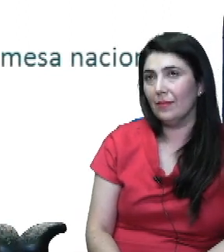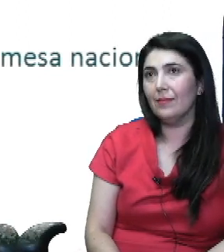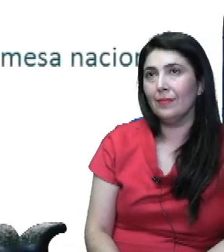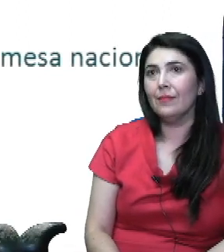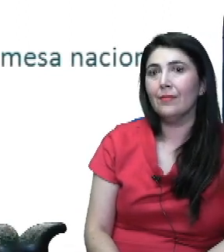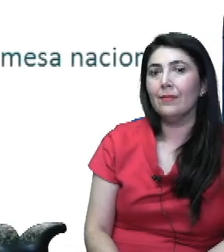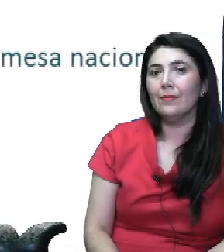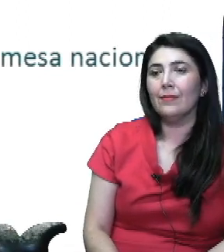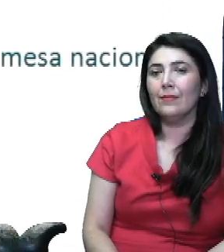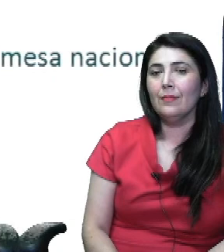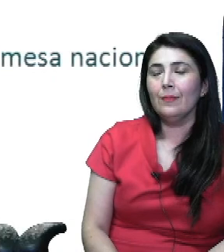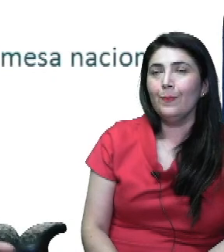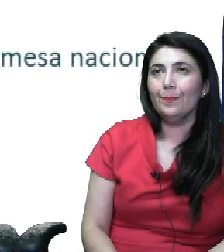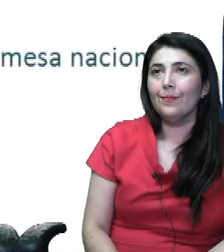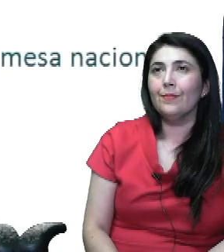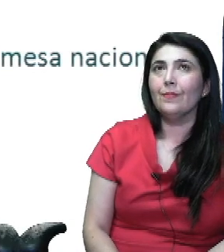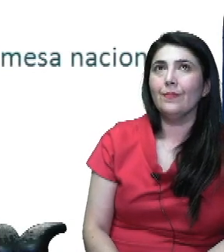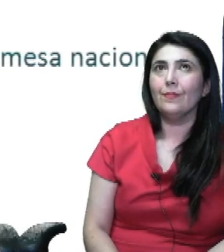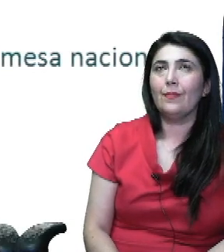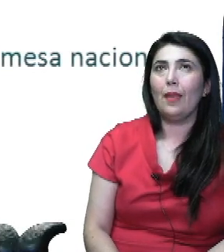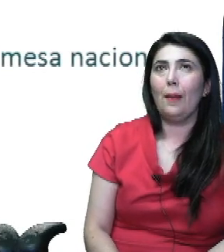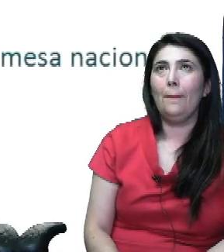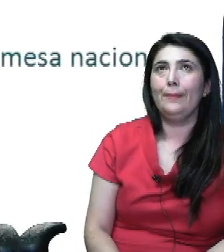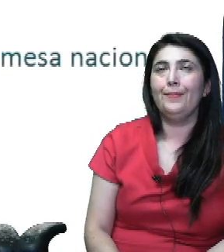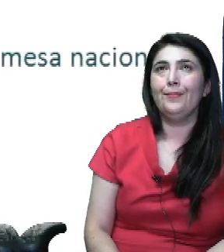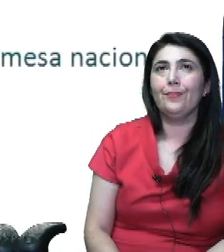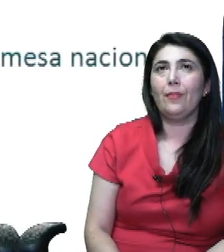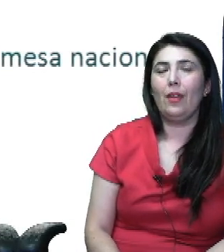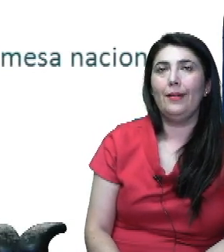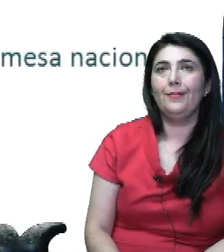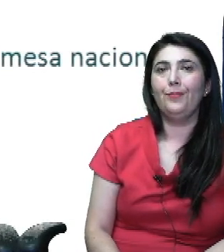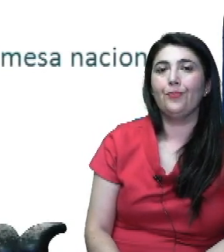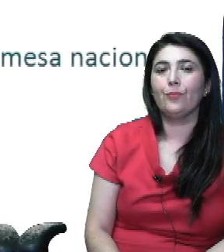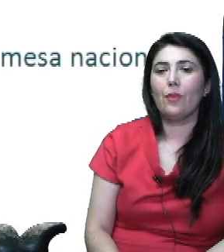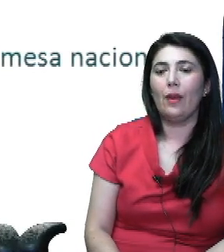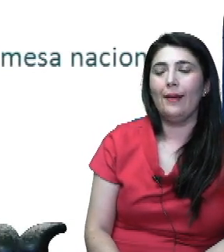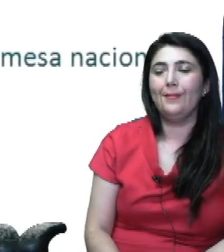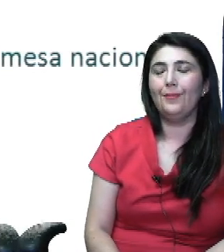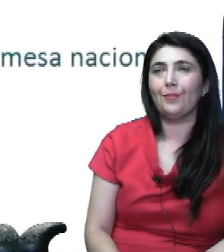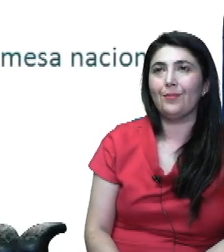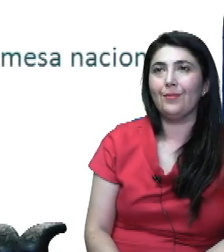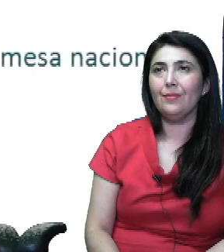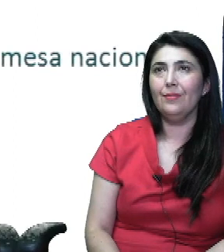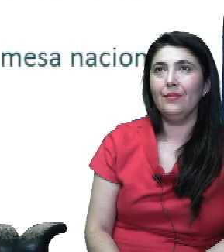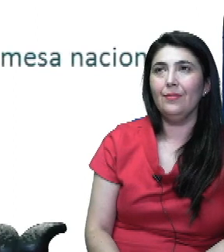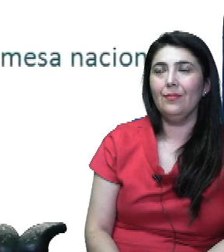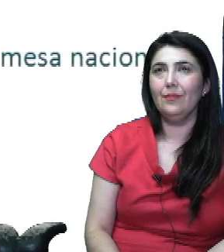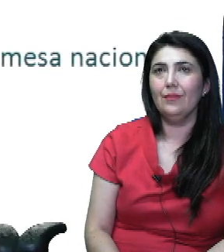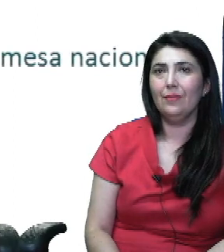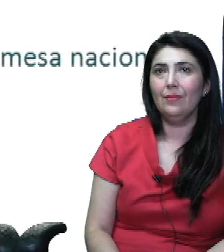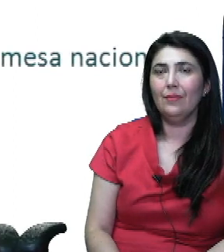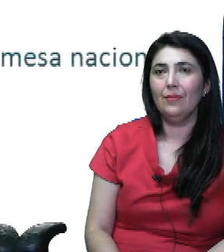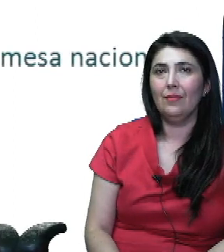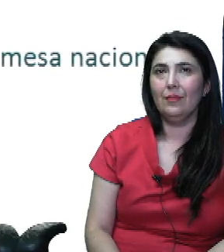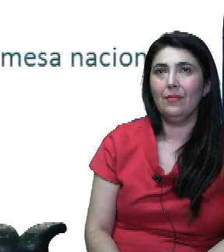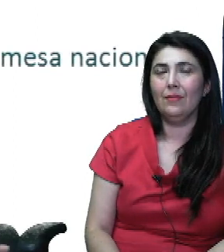¿cierto?, para también mejor estar preparados, para fortalecer también nuestros recursos. Y ahí es donde entonces aparece esta pregunta, ¿cierto? ¿Qué es lo que debemos